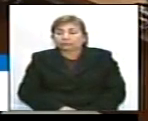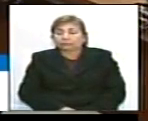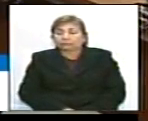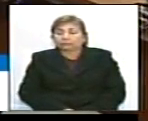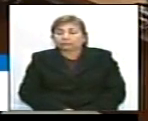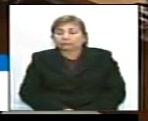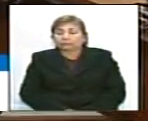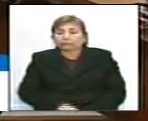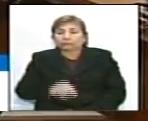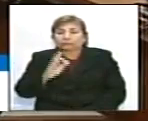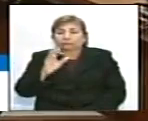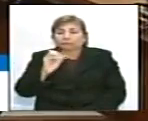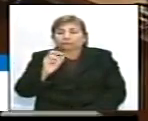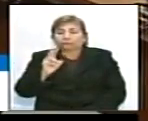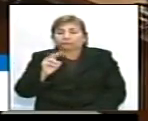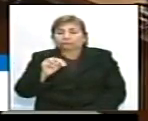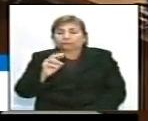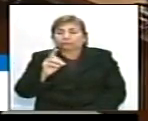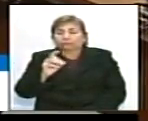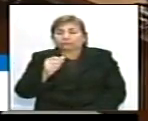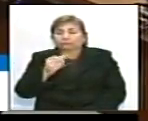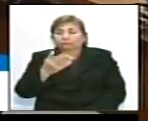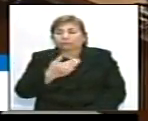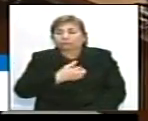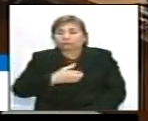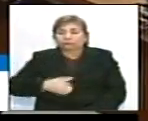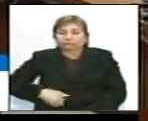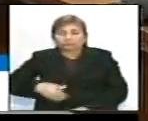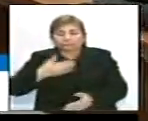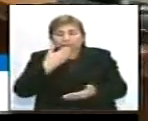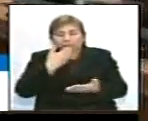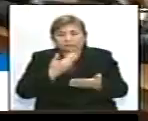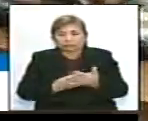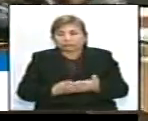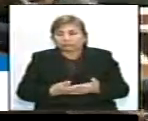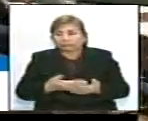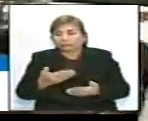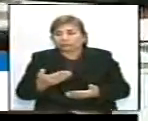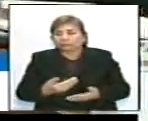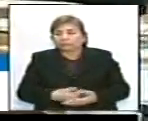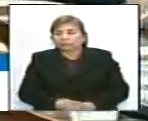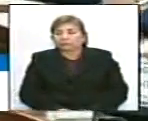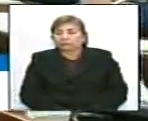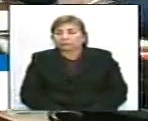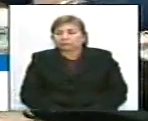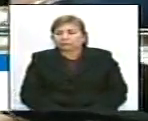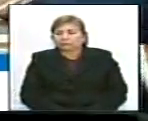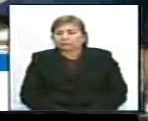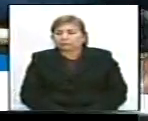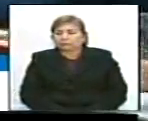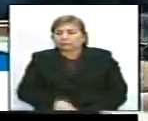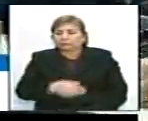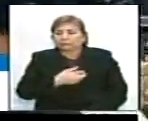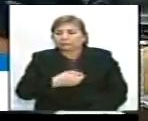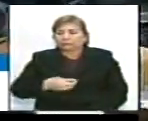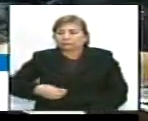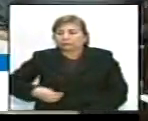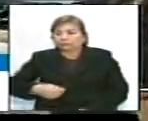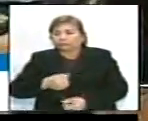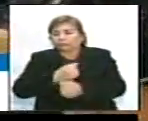Congresista Corona, tiene la palabra. Presidente, muchísimas gracias. Al suyo saludo a nuestra querida